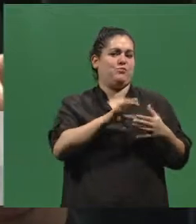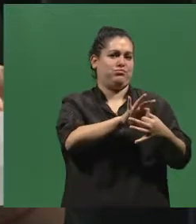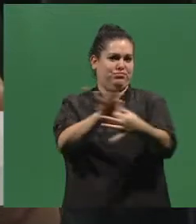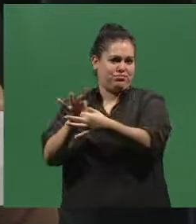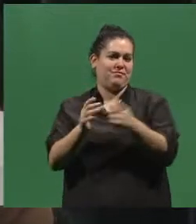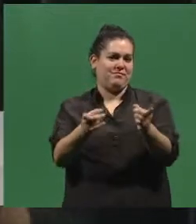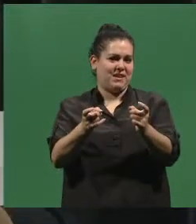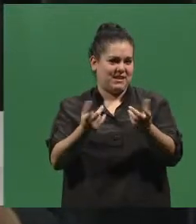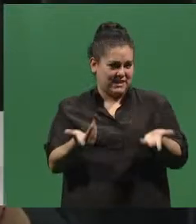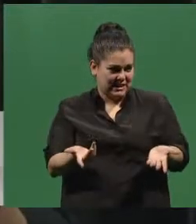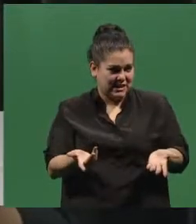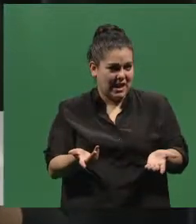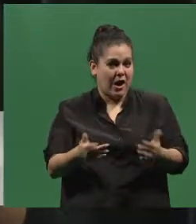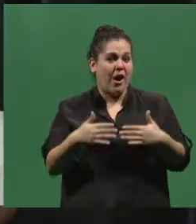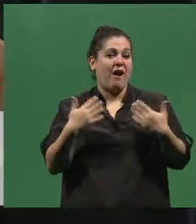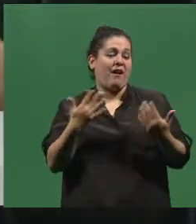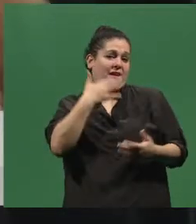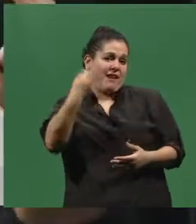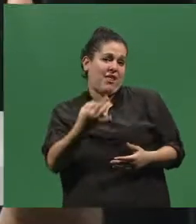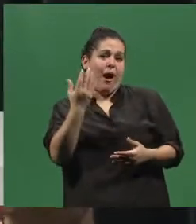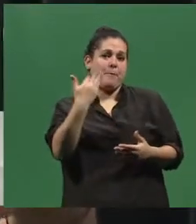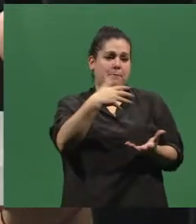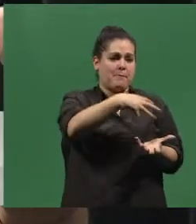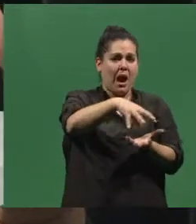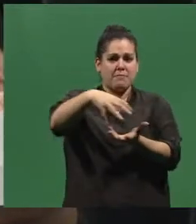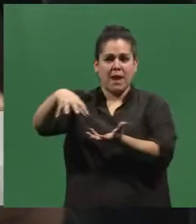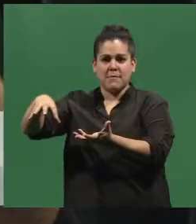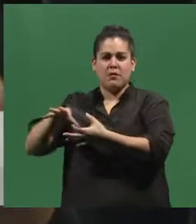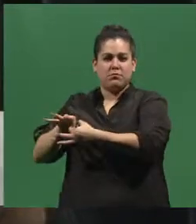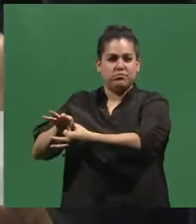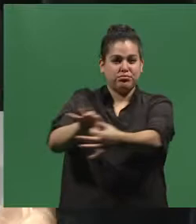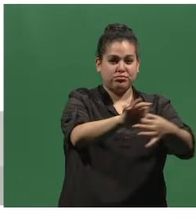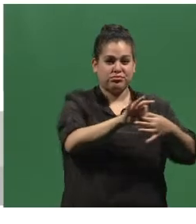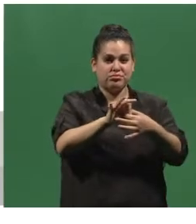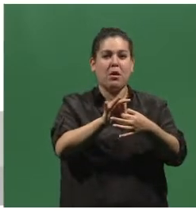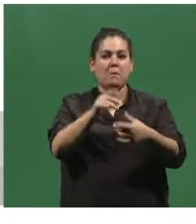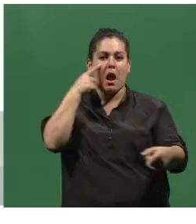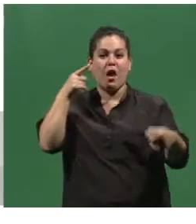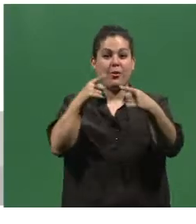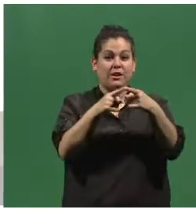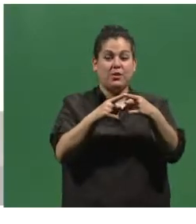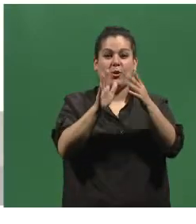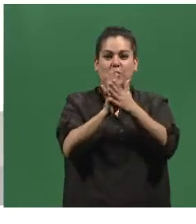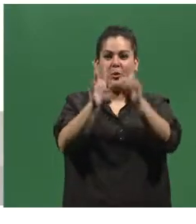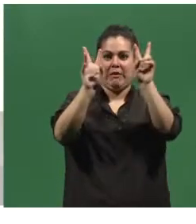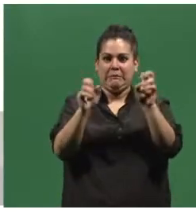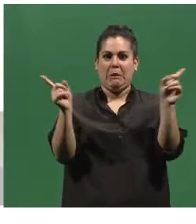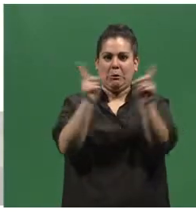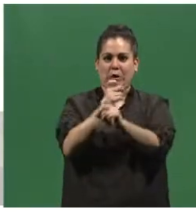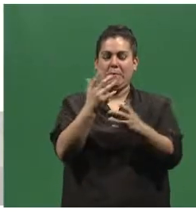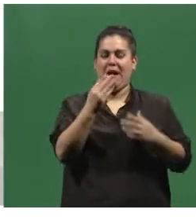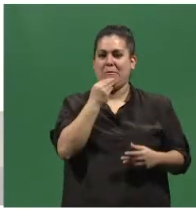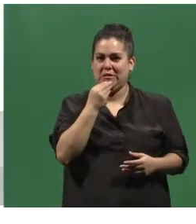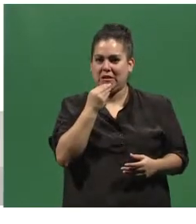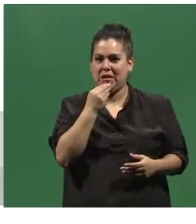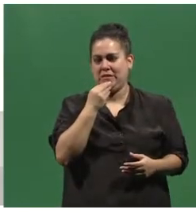multidimensional, así que en realidad cuanto más actores estemos involucrados en trabajar en relación a la problemática alimentaria, mucho más